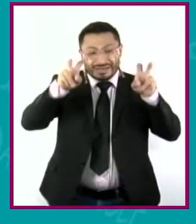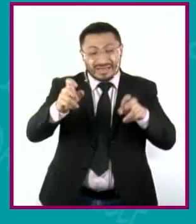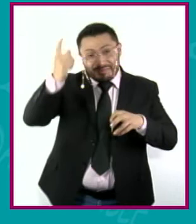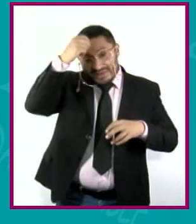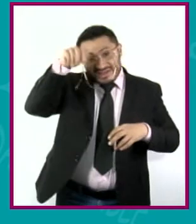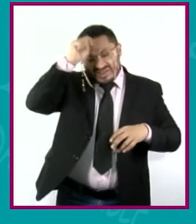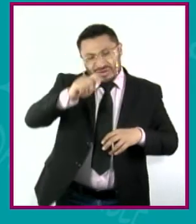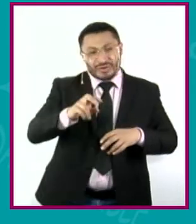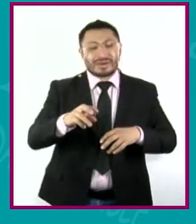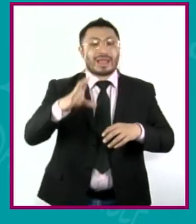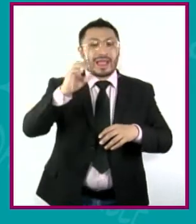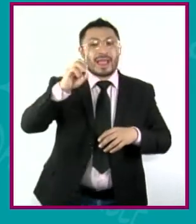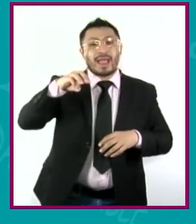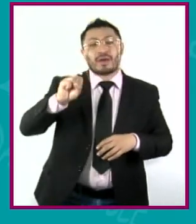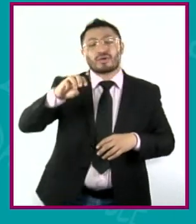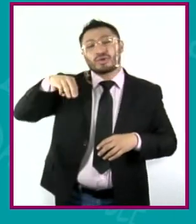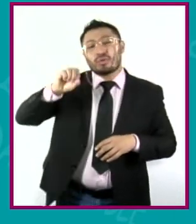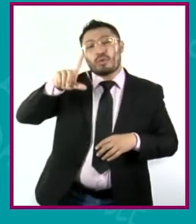a la cosmología.